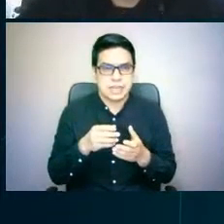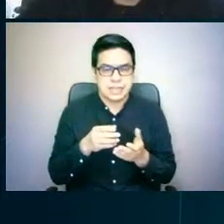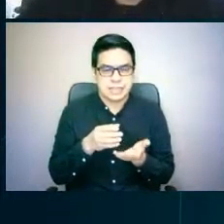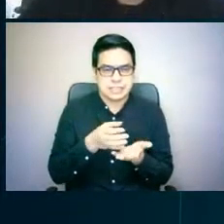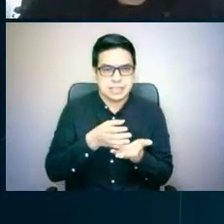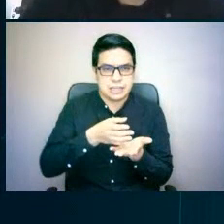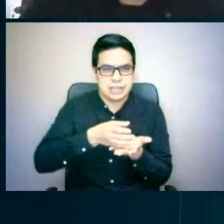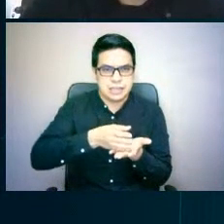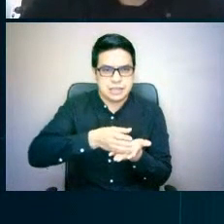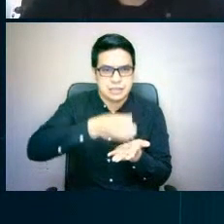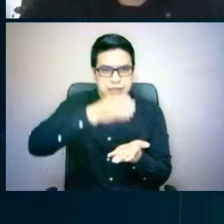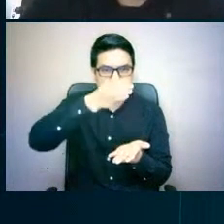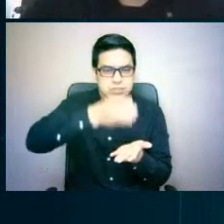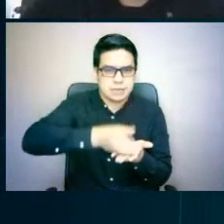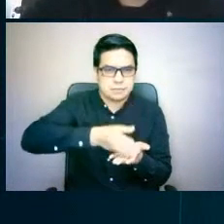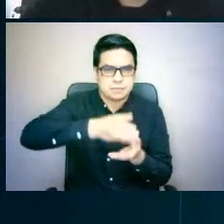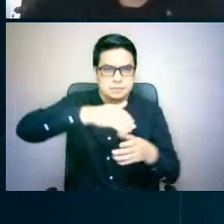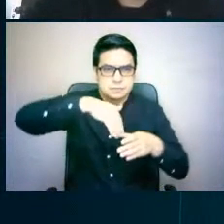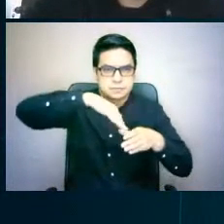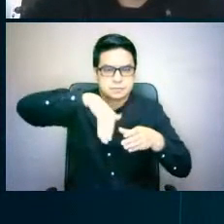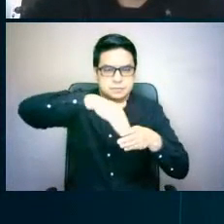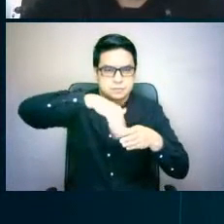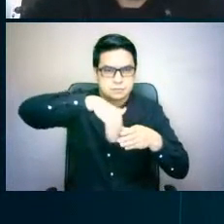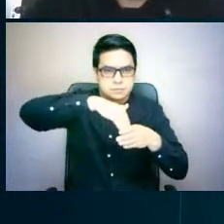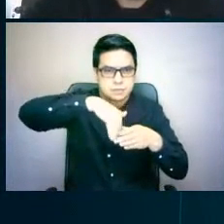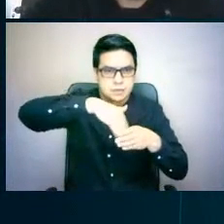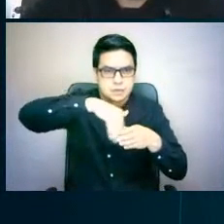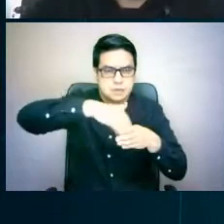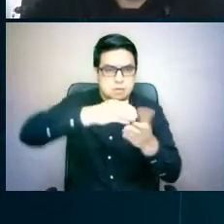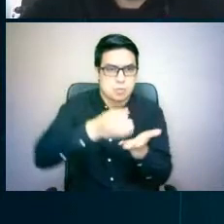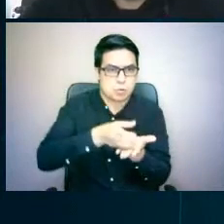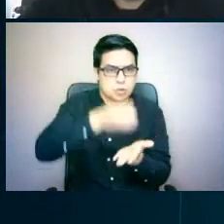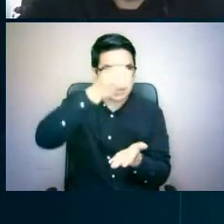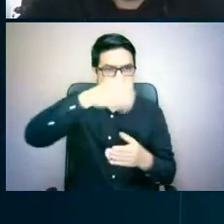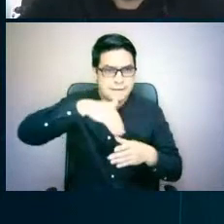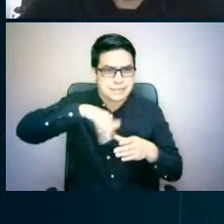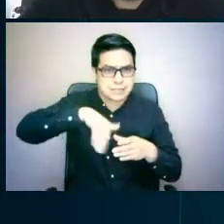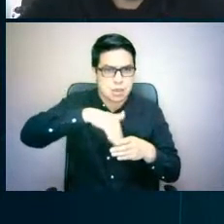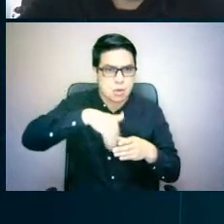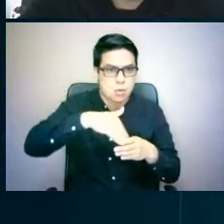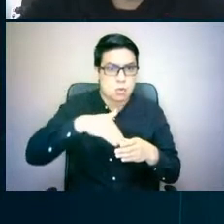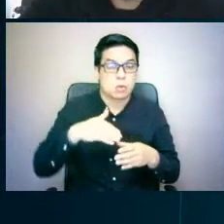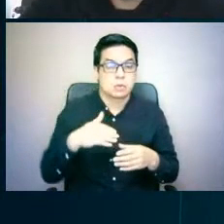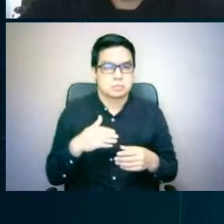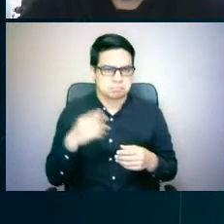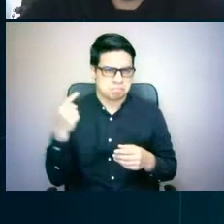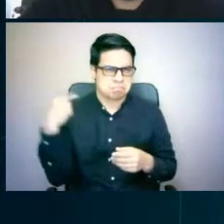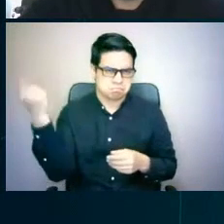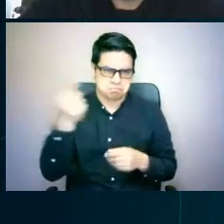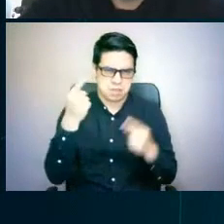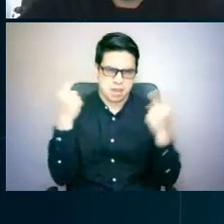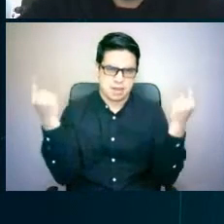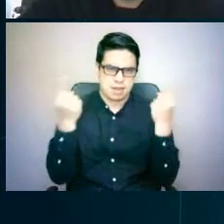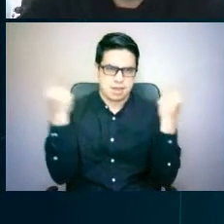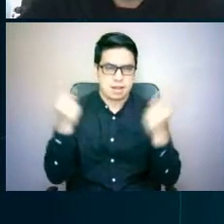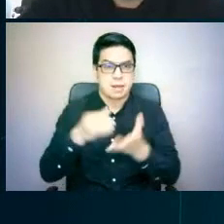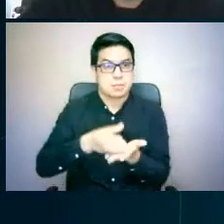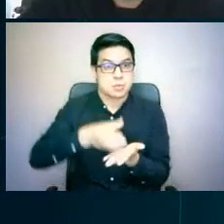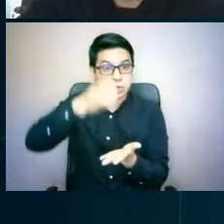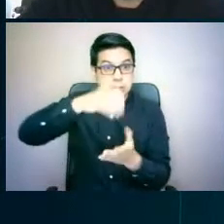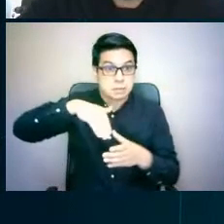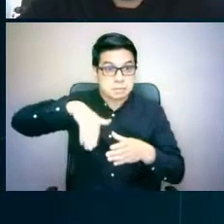vacío. Pues estas a nivel general es que las botellas de vacío se crean